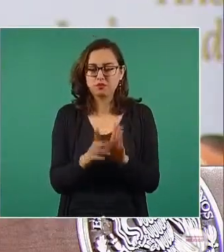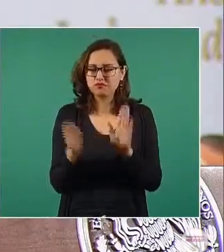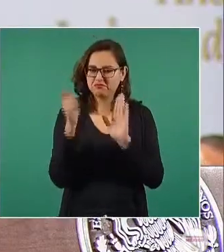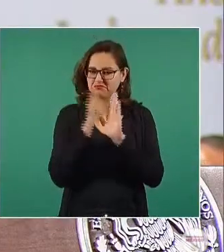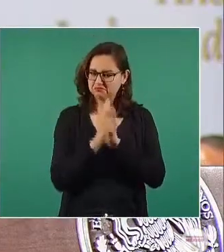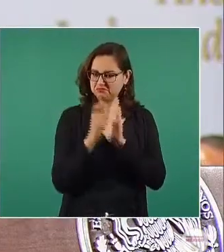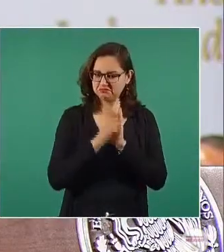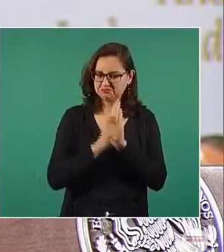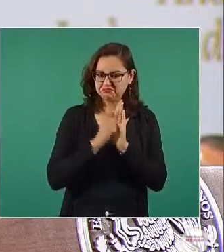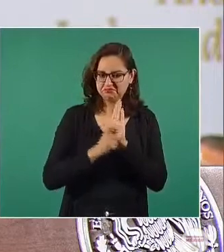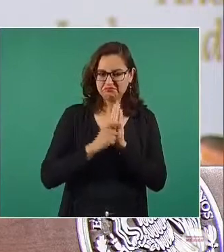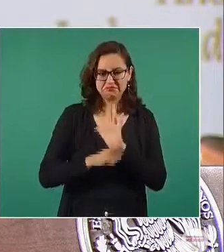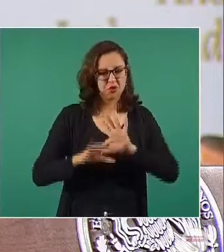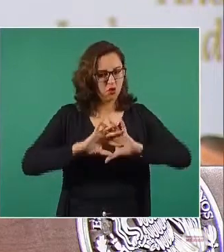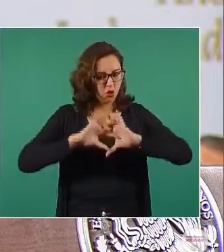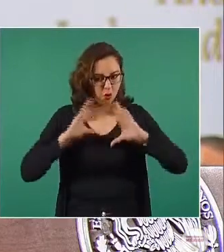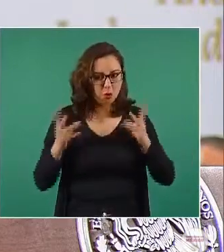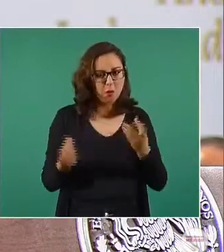Todo.